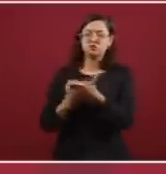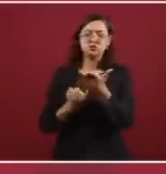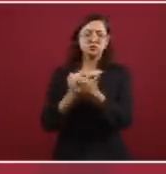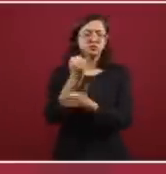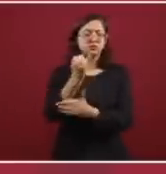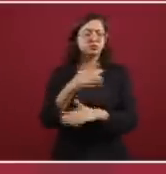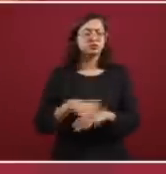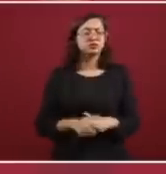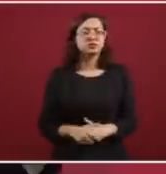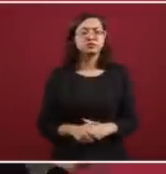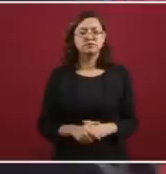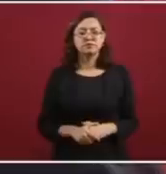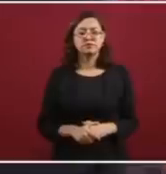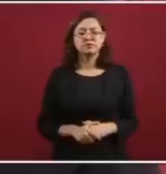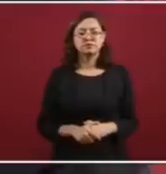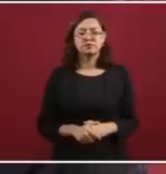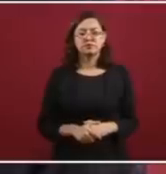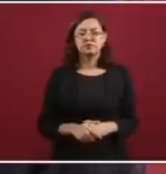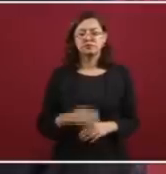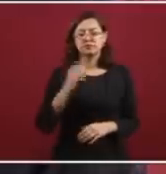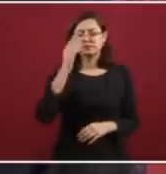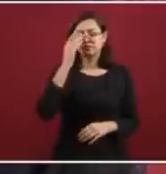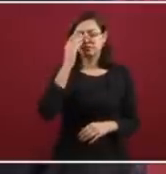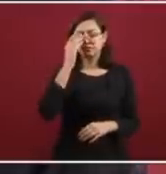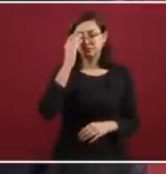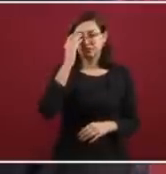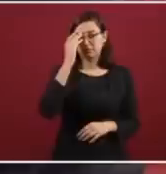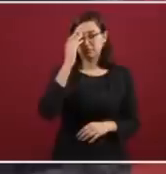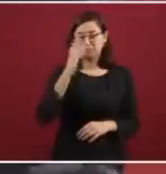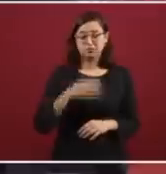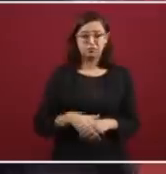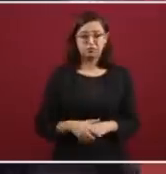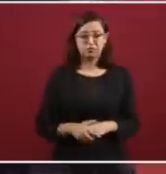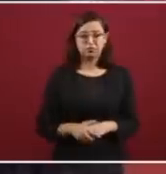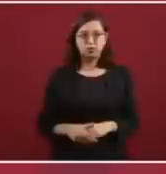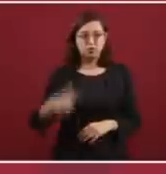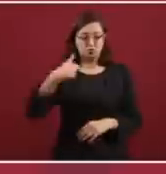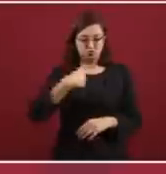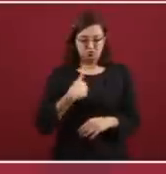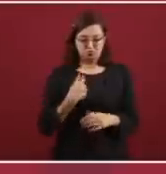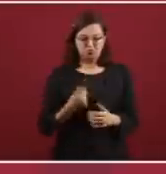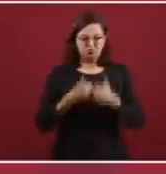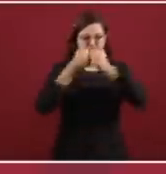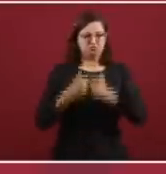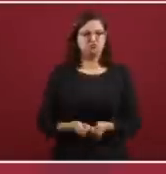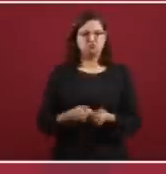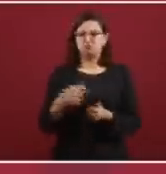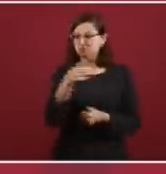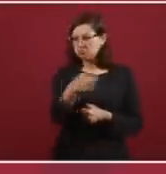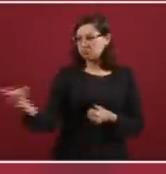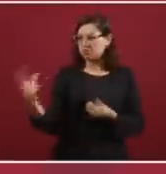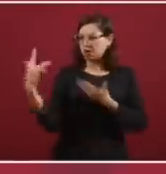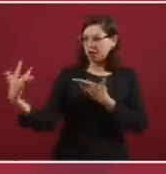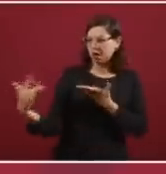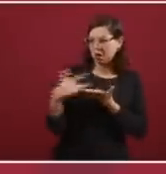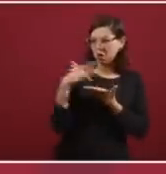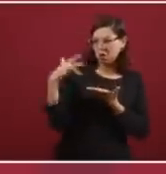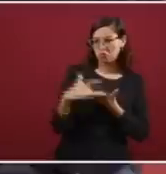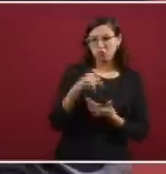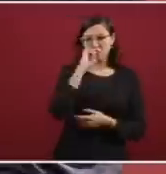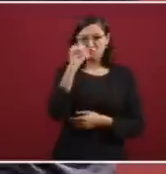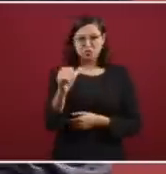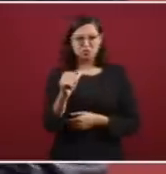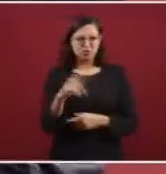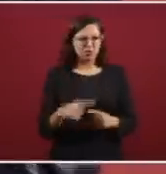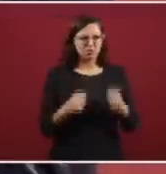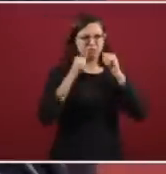porque yo no voy a estar aquí sin respaldo ciudadano. ¿Cómo se lleva a cabo una